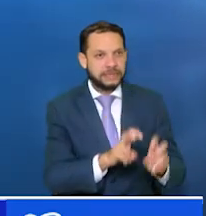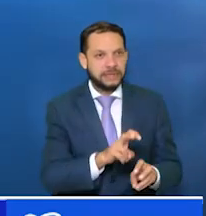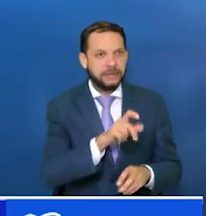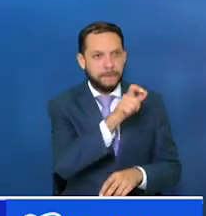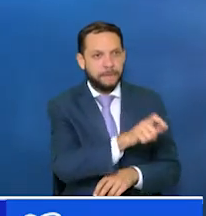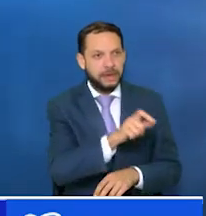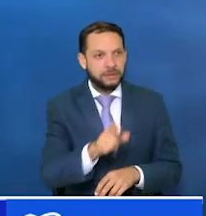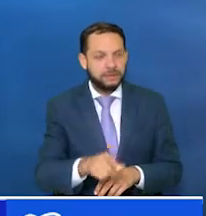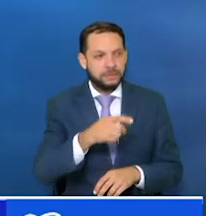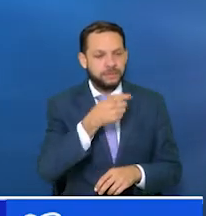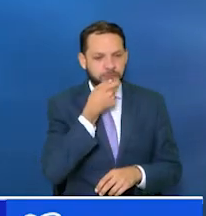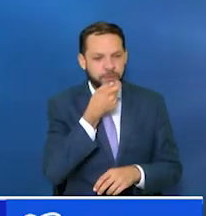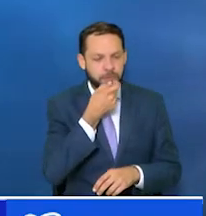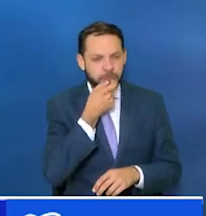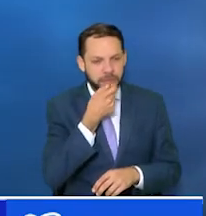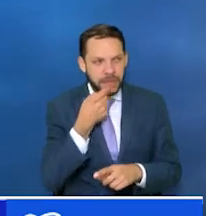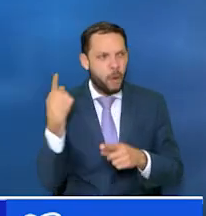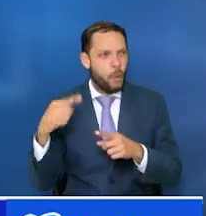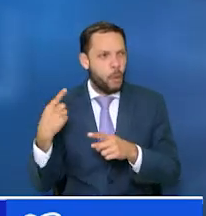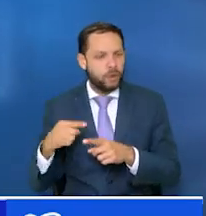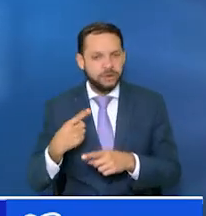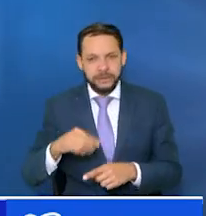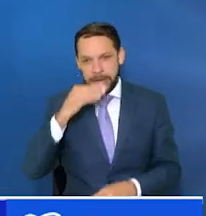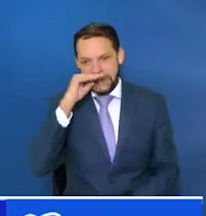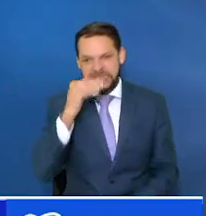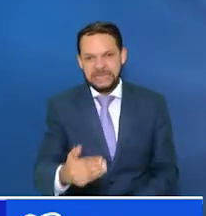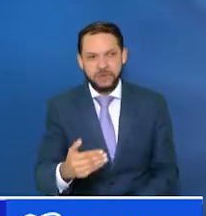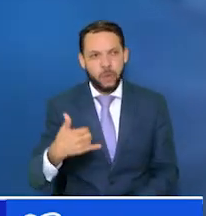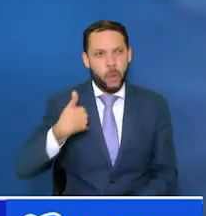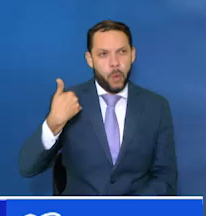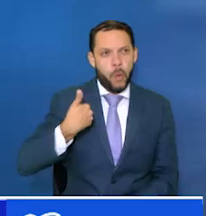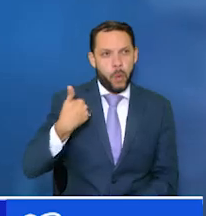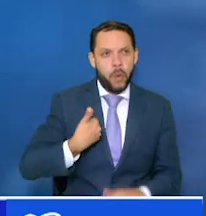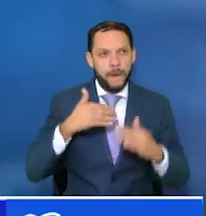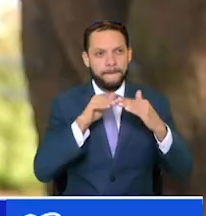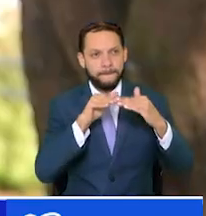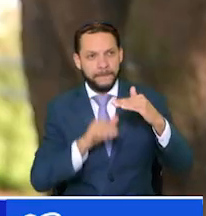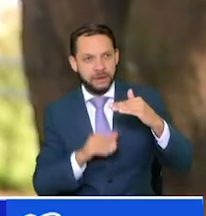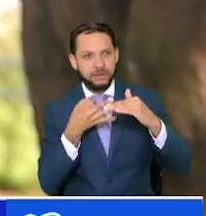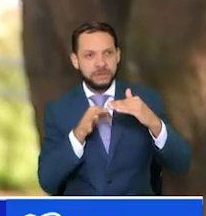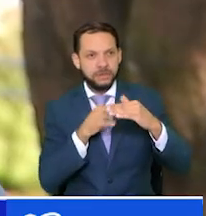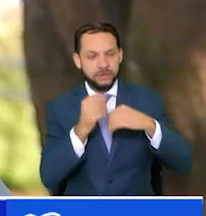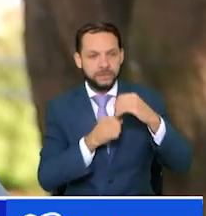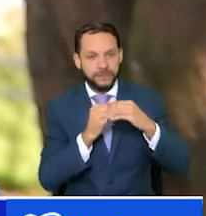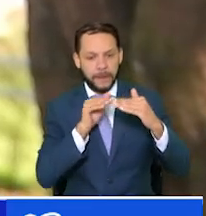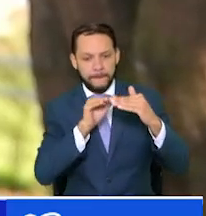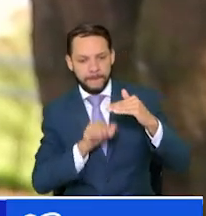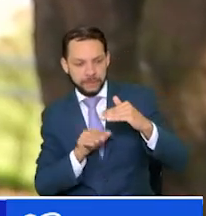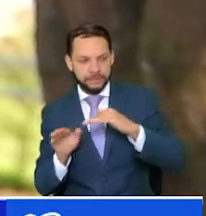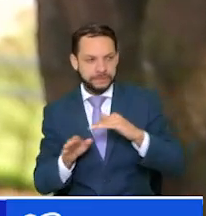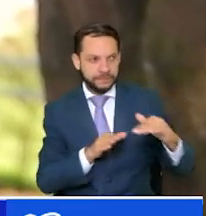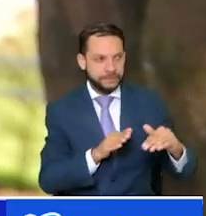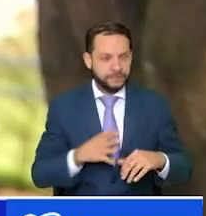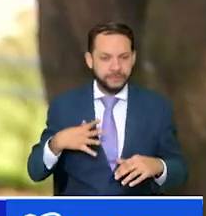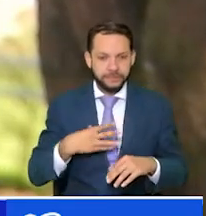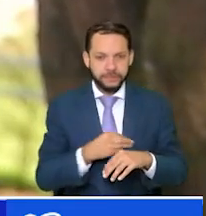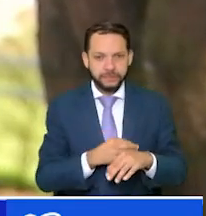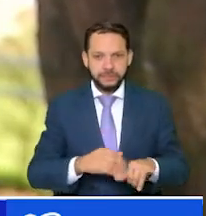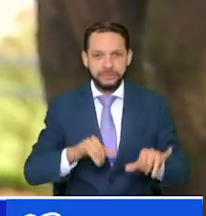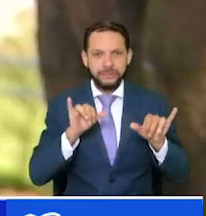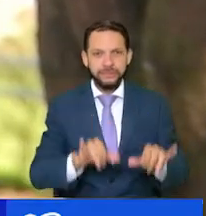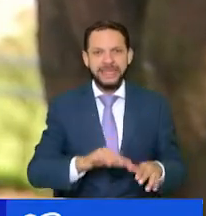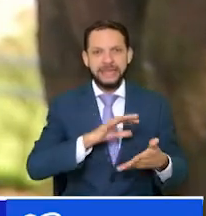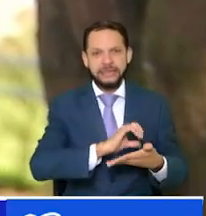pudieron comprobar que son varios los menores de edad que participan en los piques ilegales logramos inmovilizar una motocicleta en el sector de